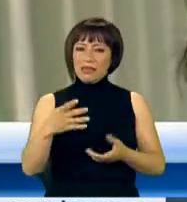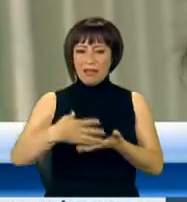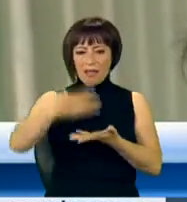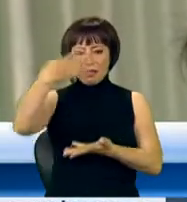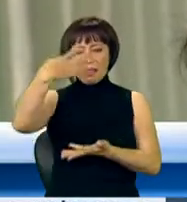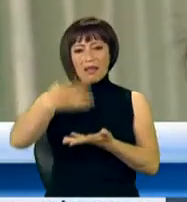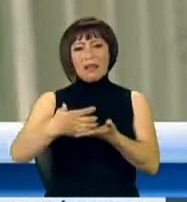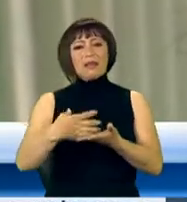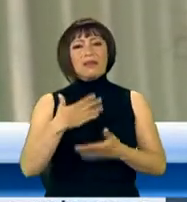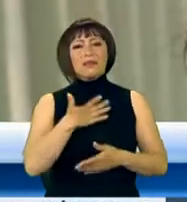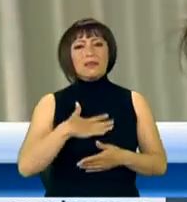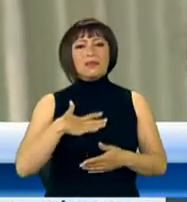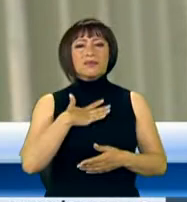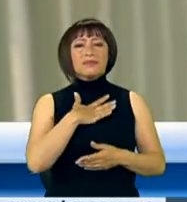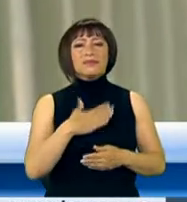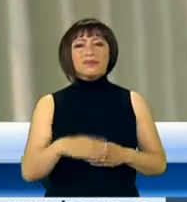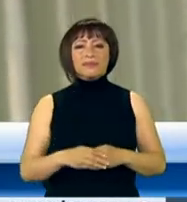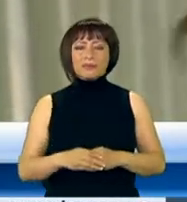solo acostado.